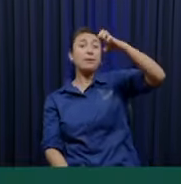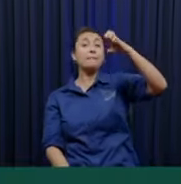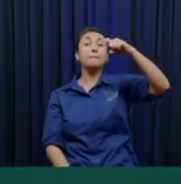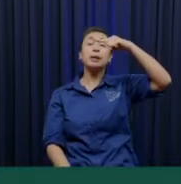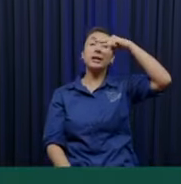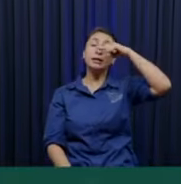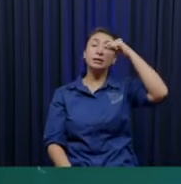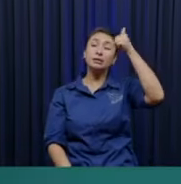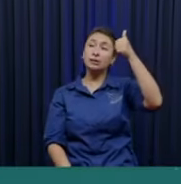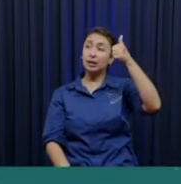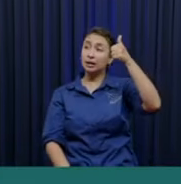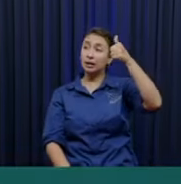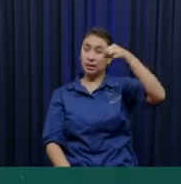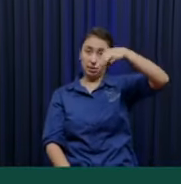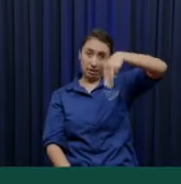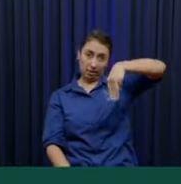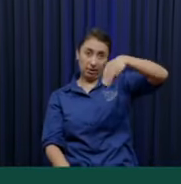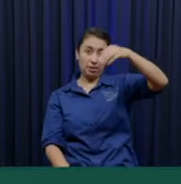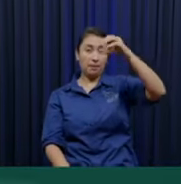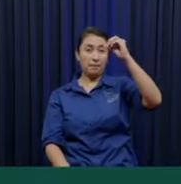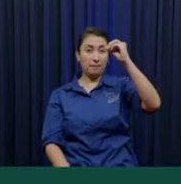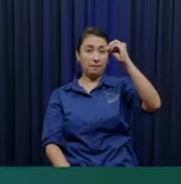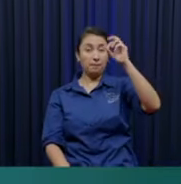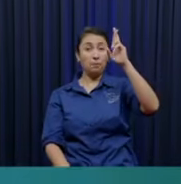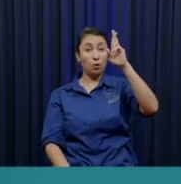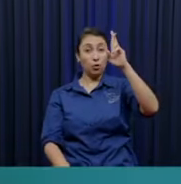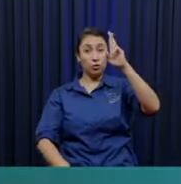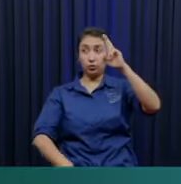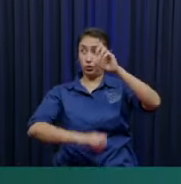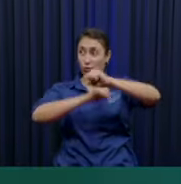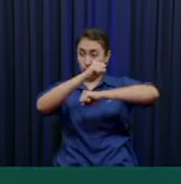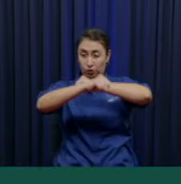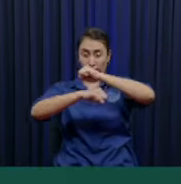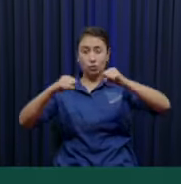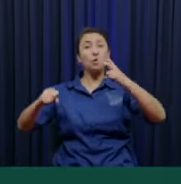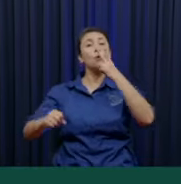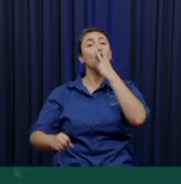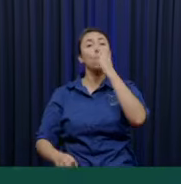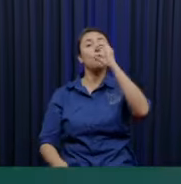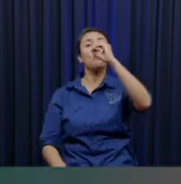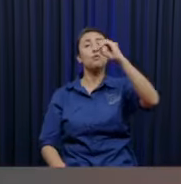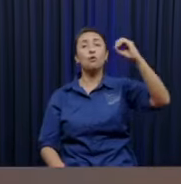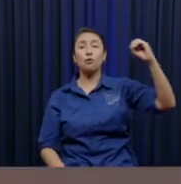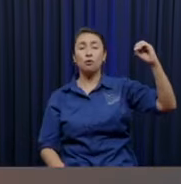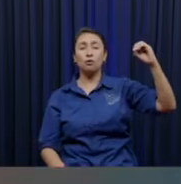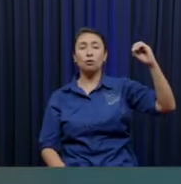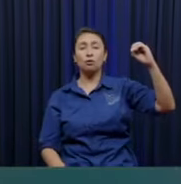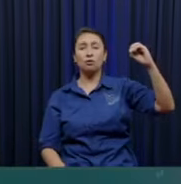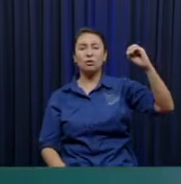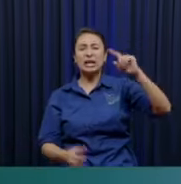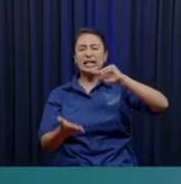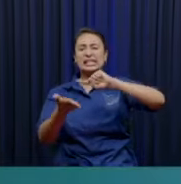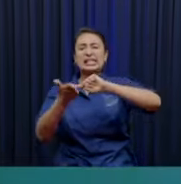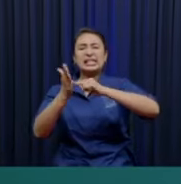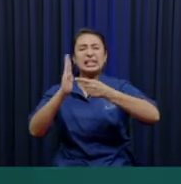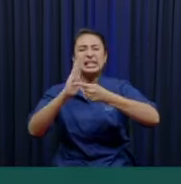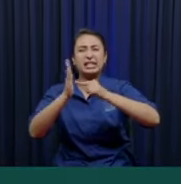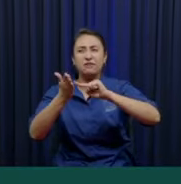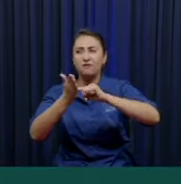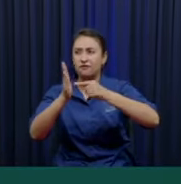transfigurarse. Cuando Jesús subió al monte, de la transfiguración, ahí él